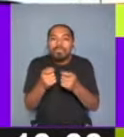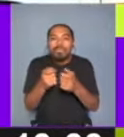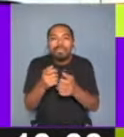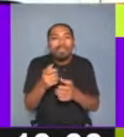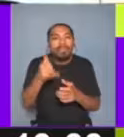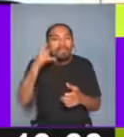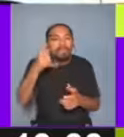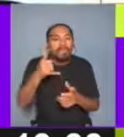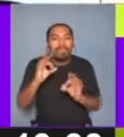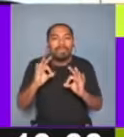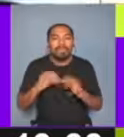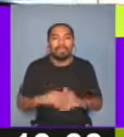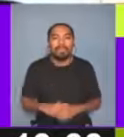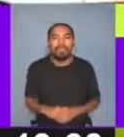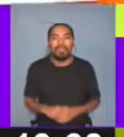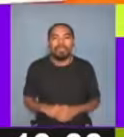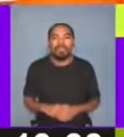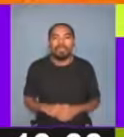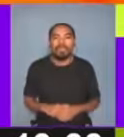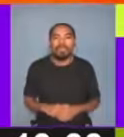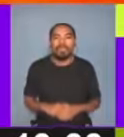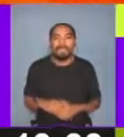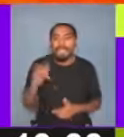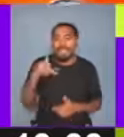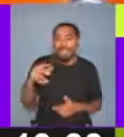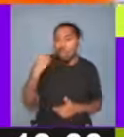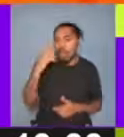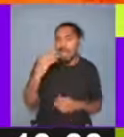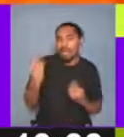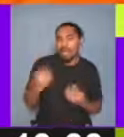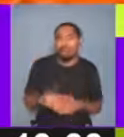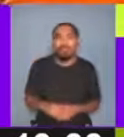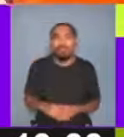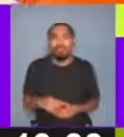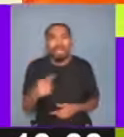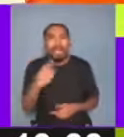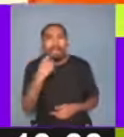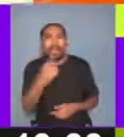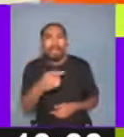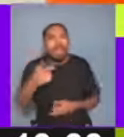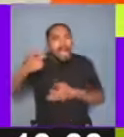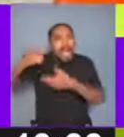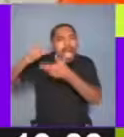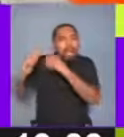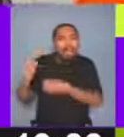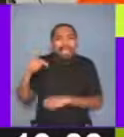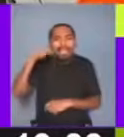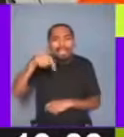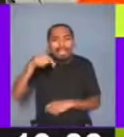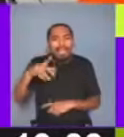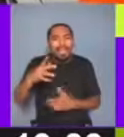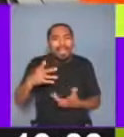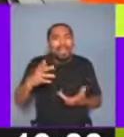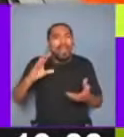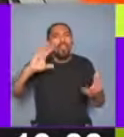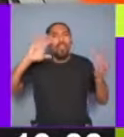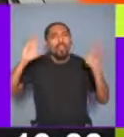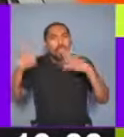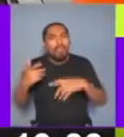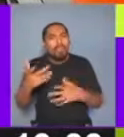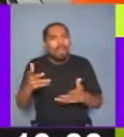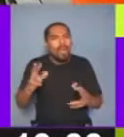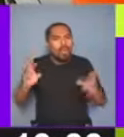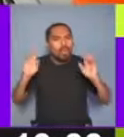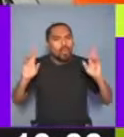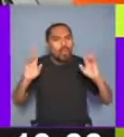respuesta también sigar te escucho era para preguntarle por la experiencia que tiene Ariel mamaní si fue una desgracia un temporal con una desgracia